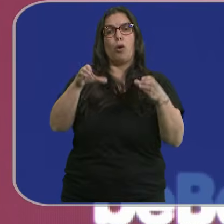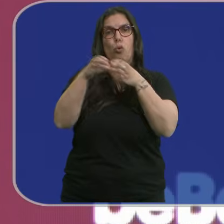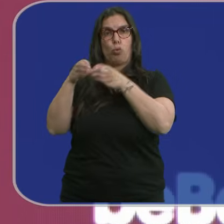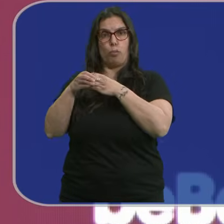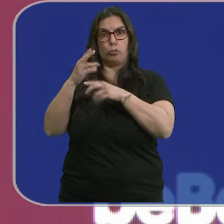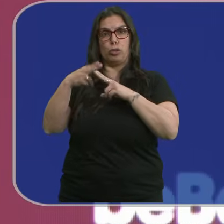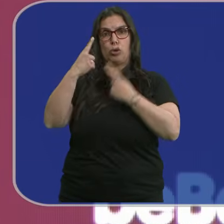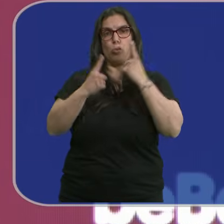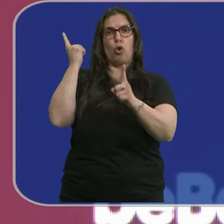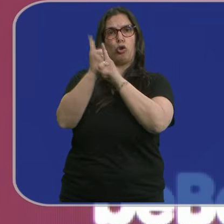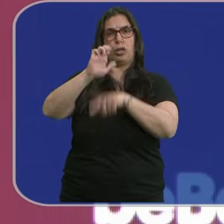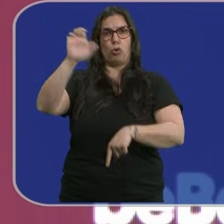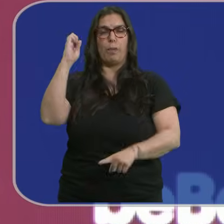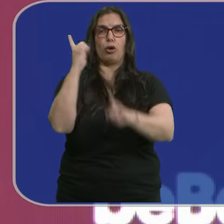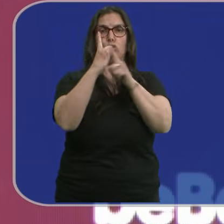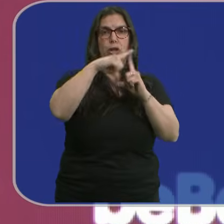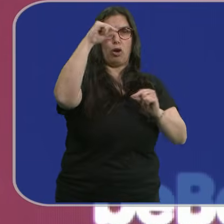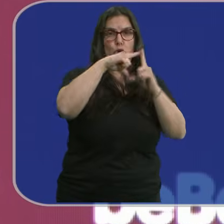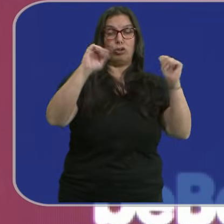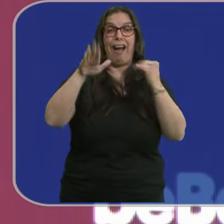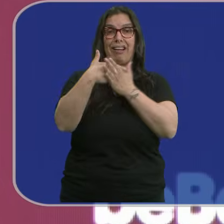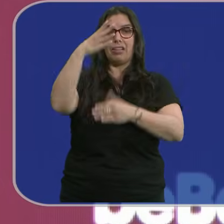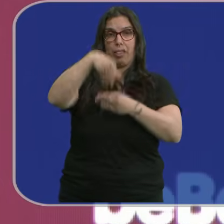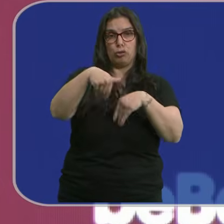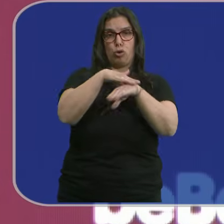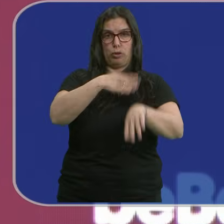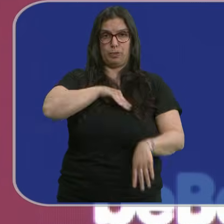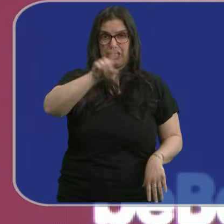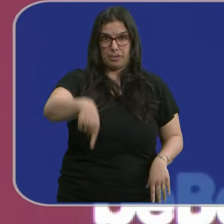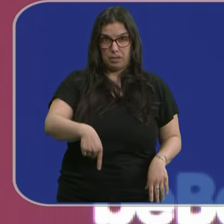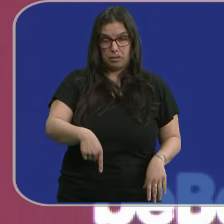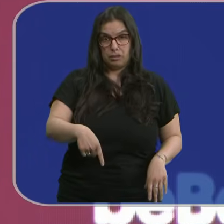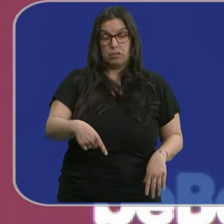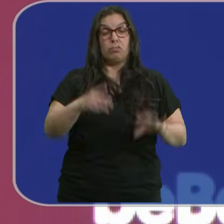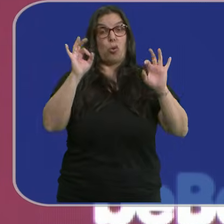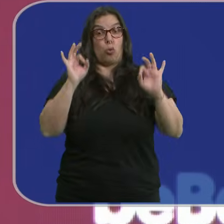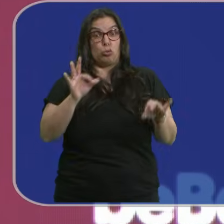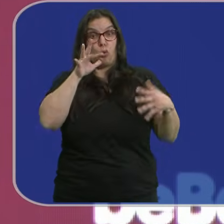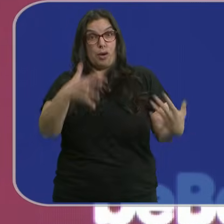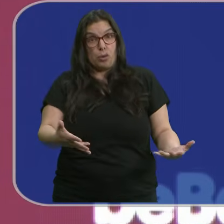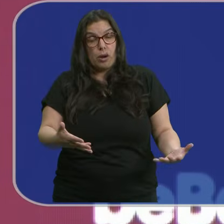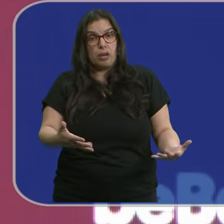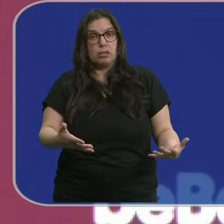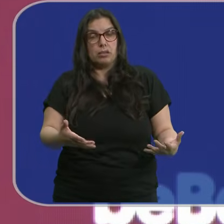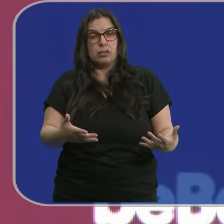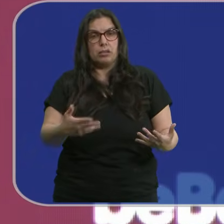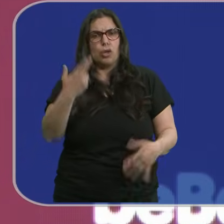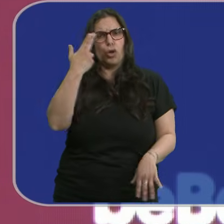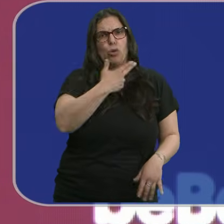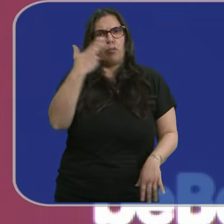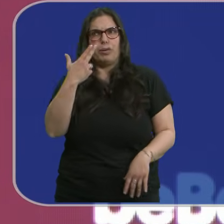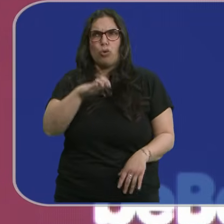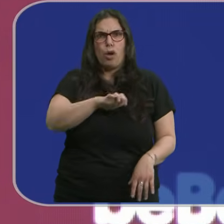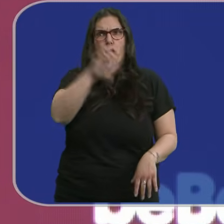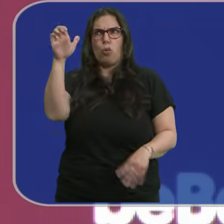anti-OTAN, incluso en el propio Gobierno de España. Cuando precisamente ahora el compromiso de